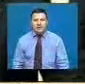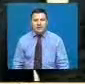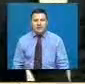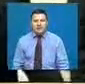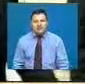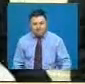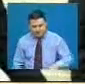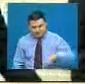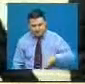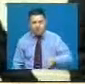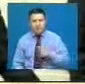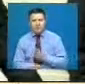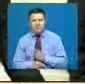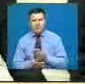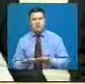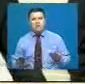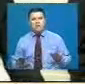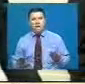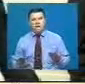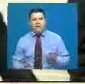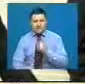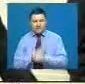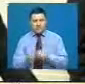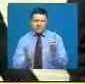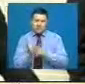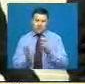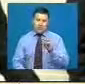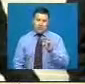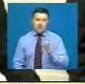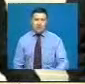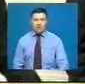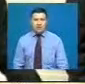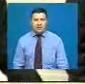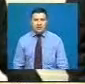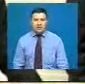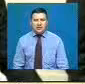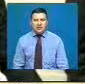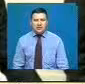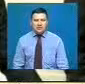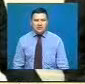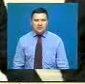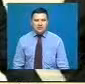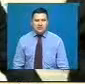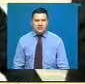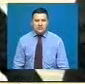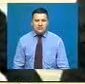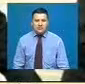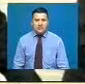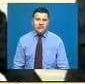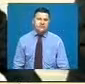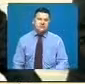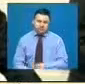Esos dividendos fueron altos en el año 2008. Y le quiero decir por qué. Porque